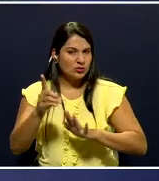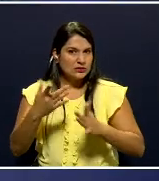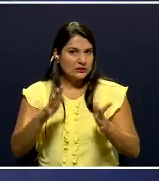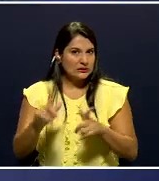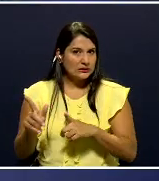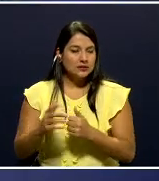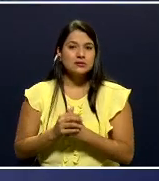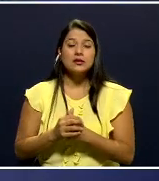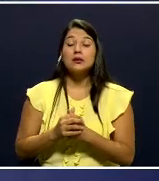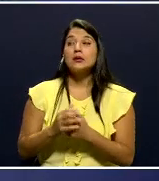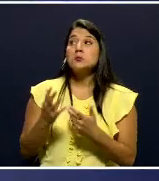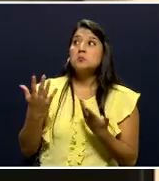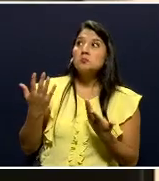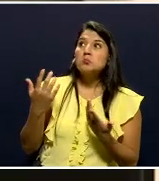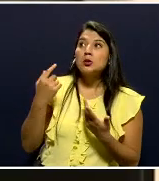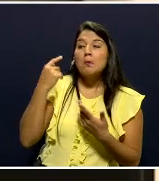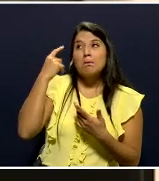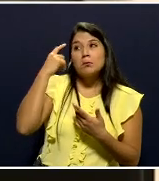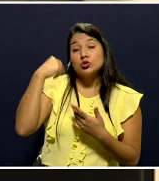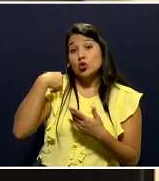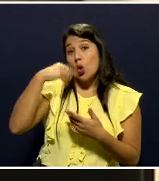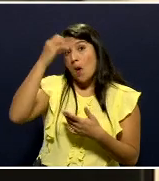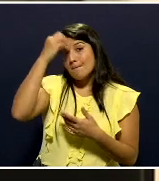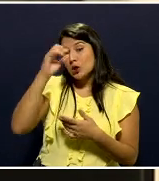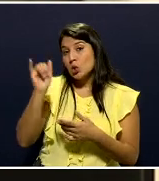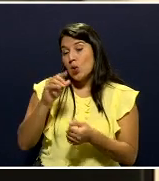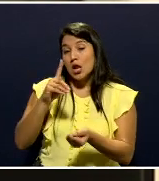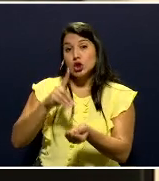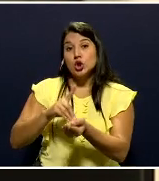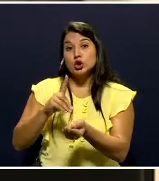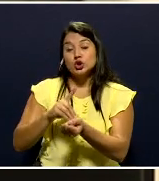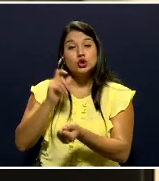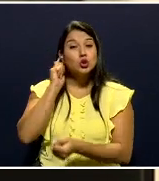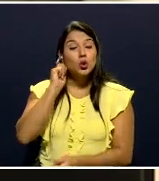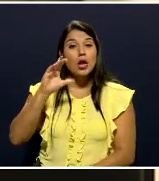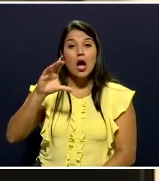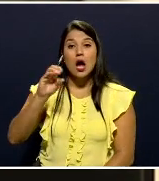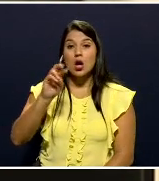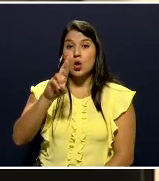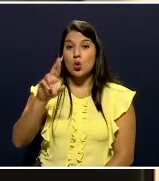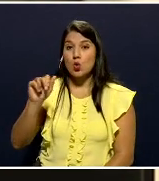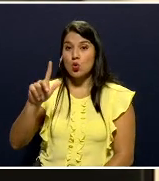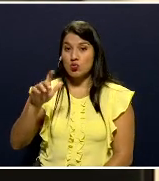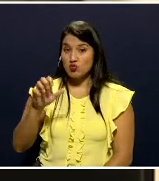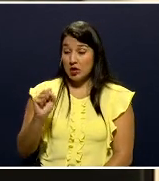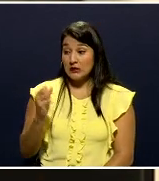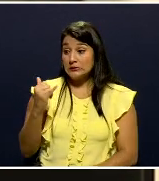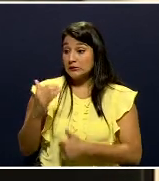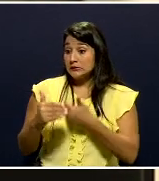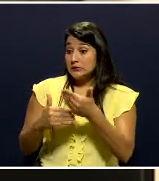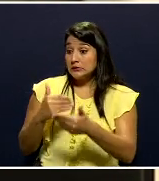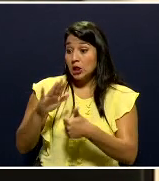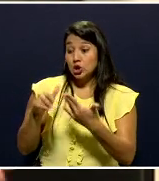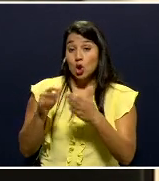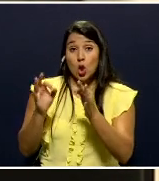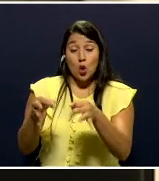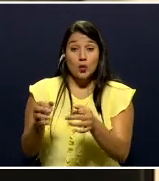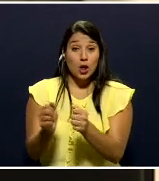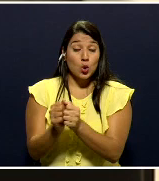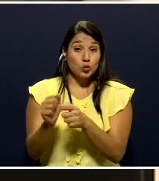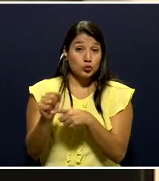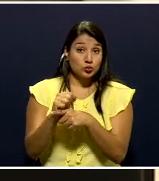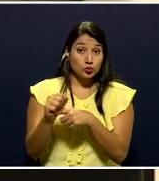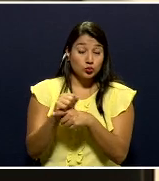mejor de los casos, yo coincido con la doctora Corrales, si nos va bien con los ensayos que se estén realizando como parte de la